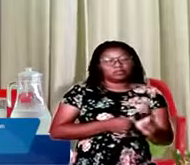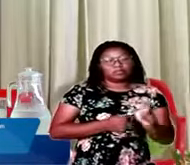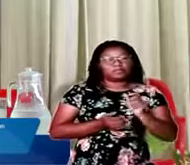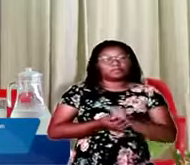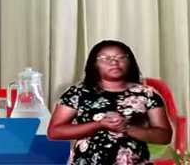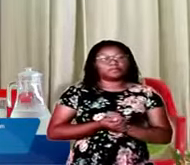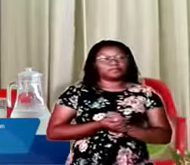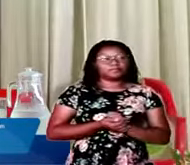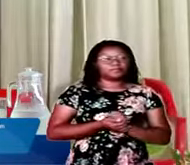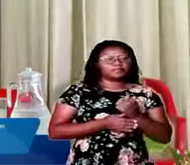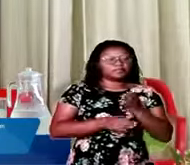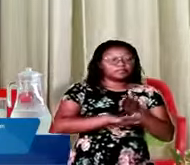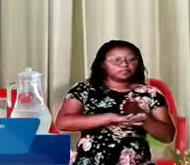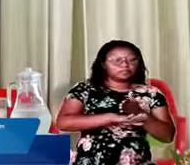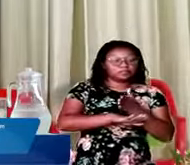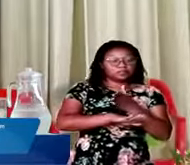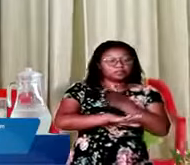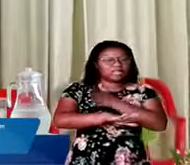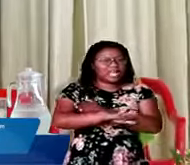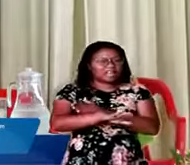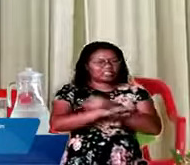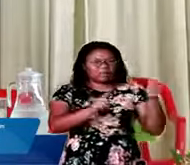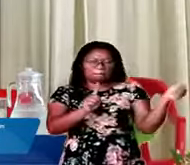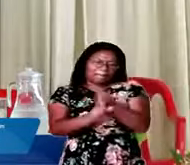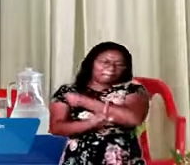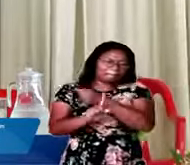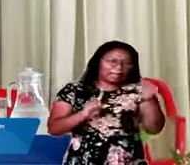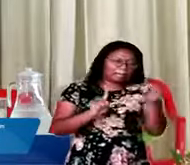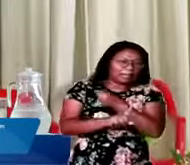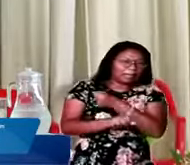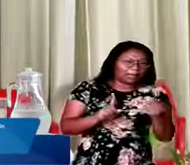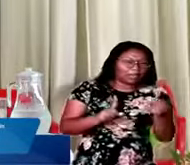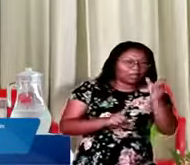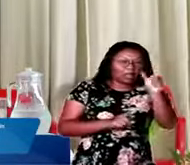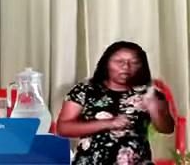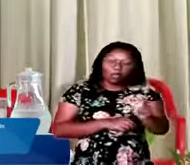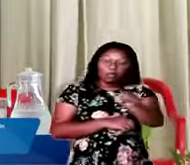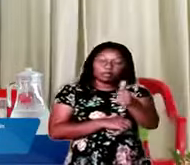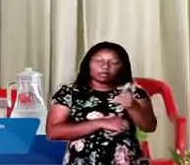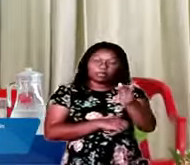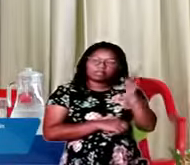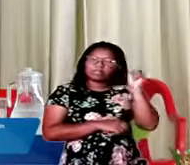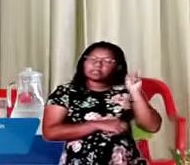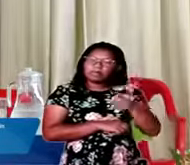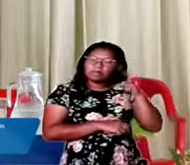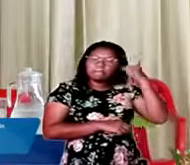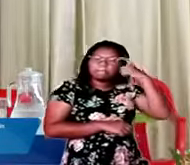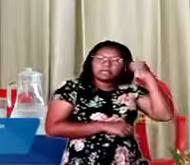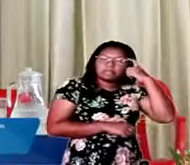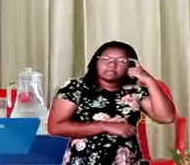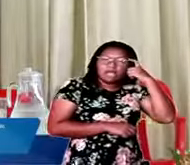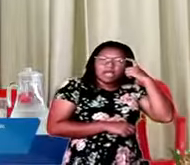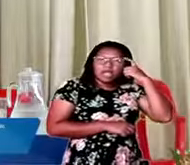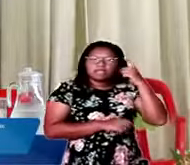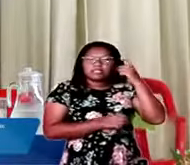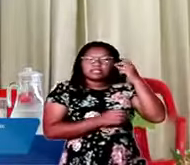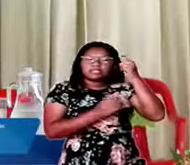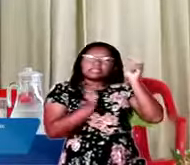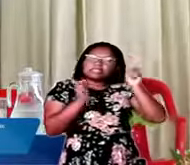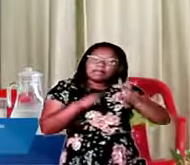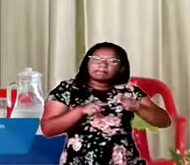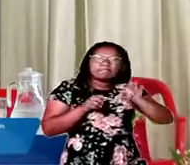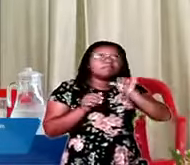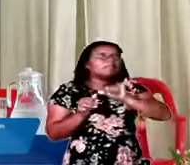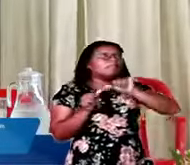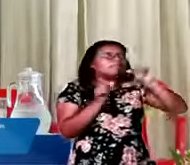Antes que golpear a su prójimo, debe pensar que él tiene la imagen de Dios.